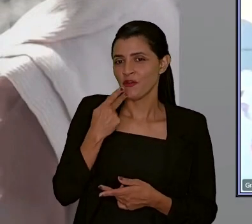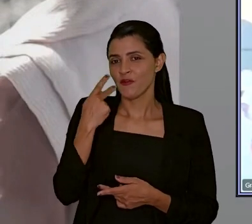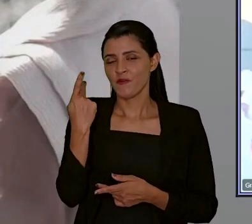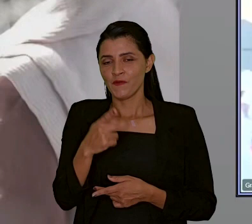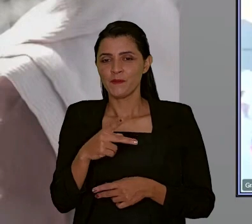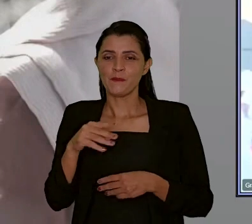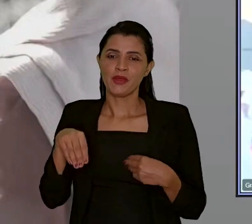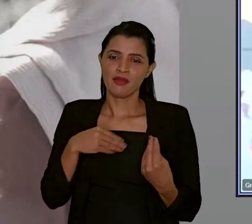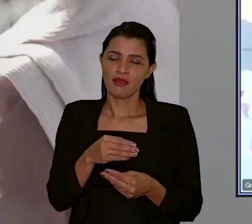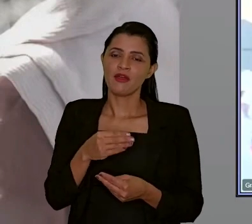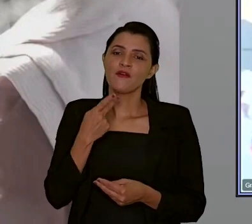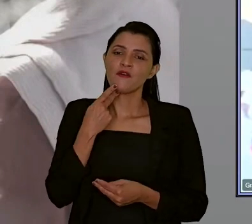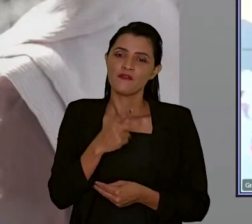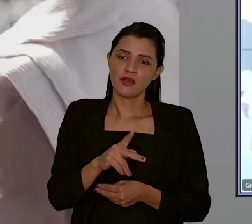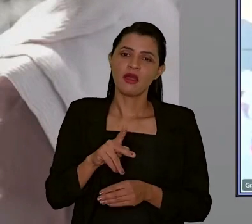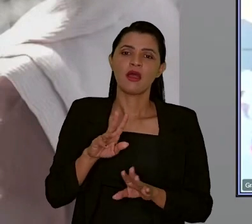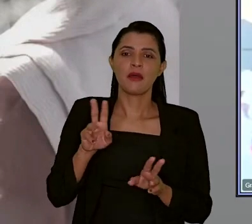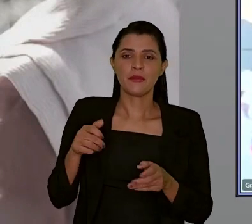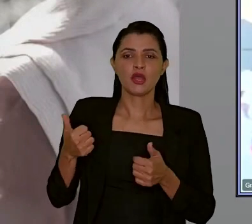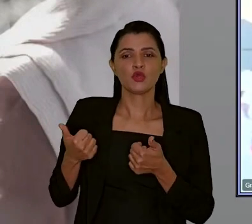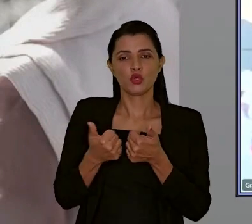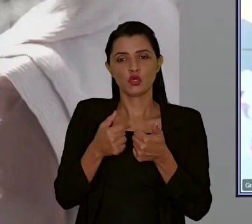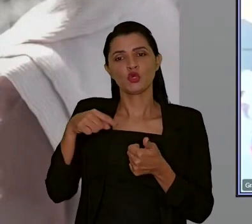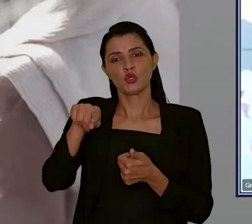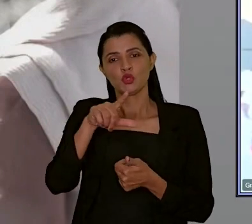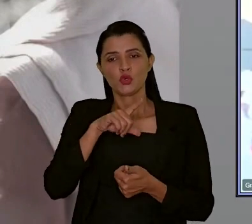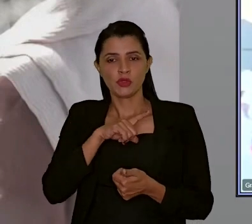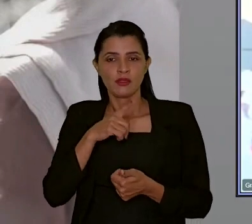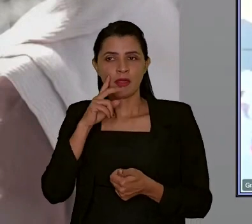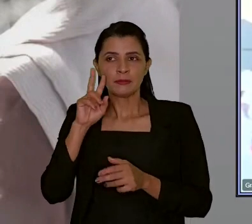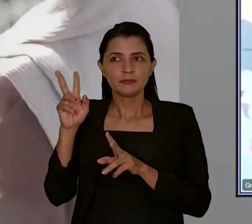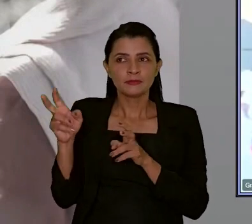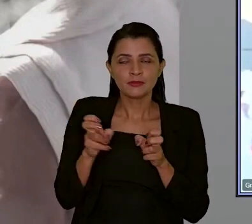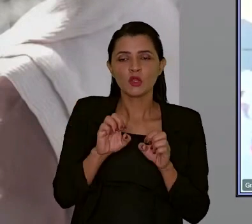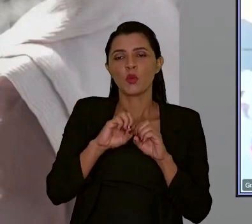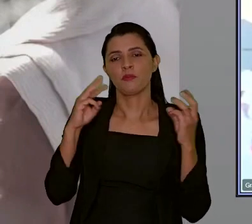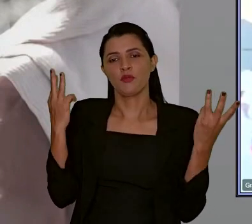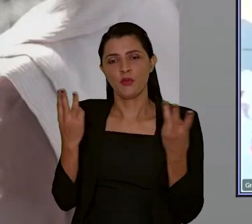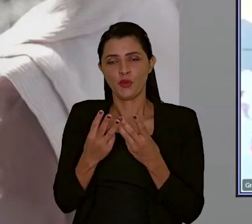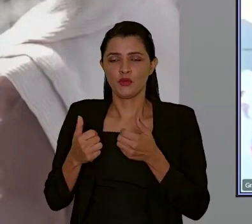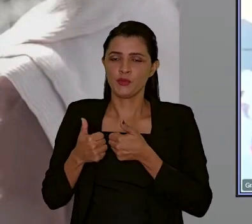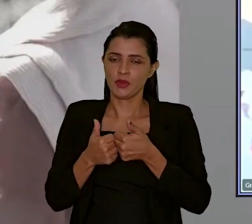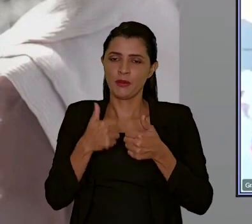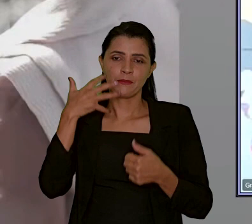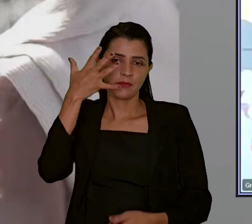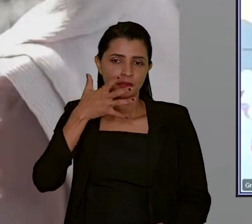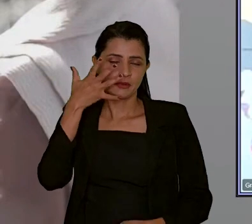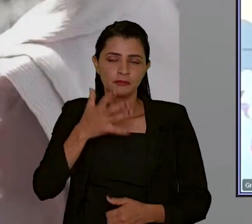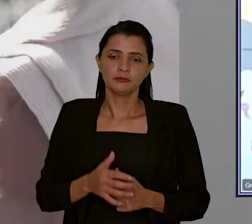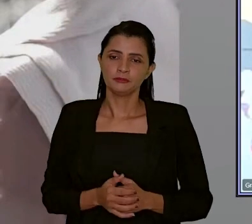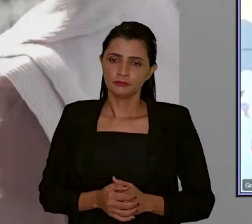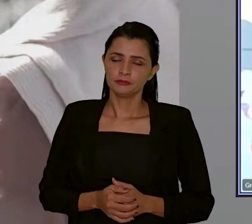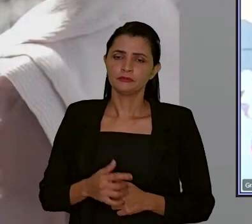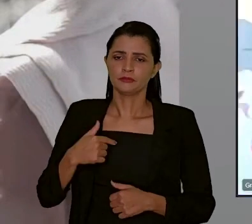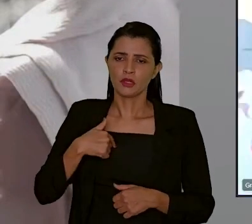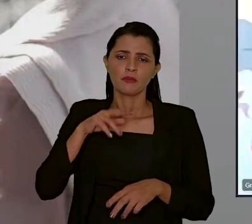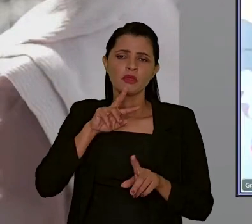bueno, vamos a ayudarlo con el PowerPoint. Bueno, mi